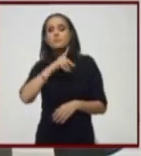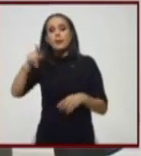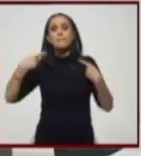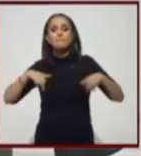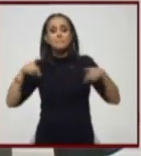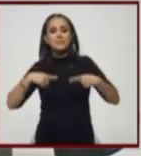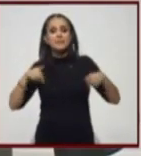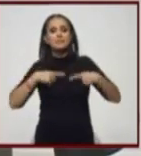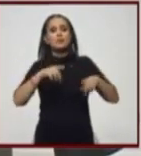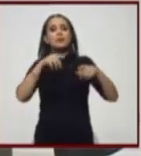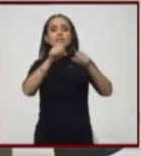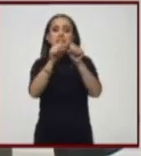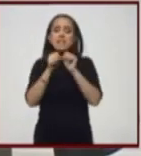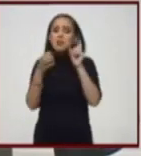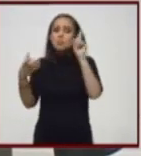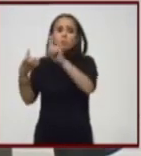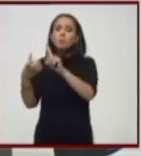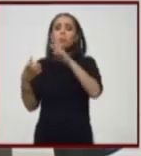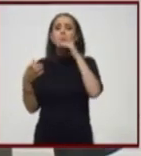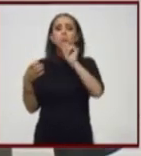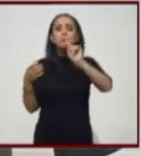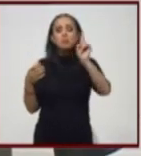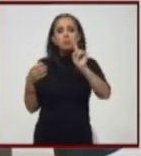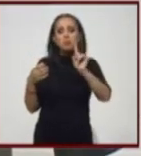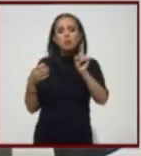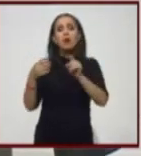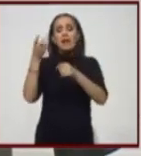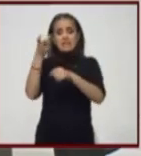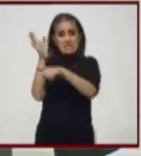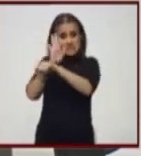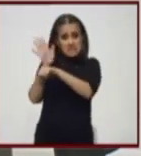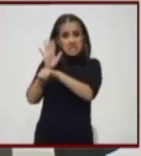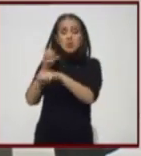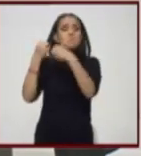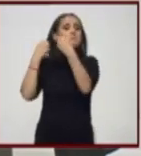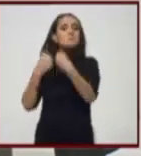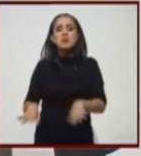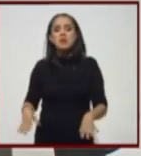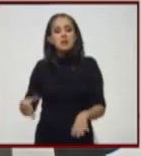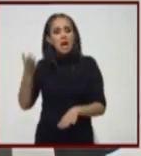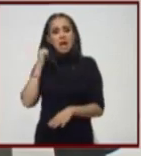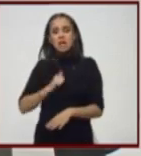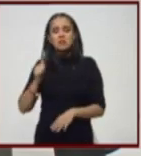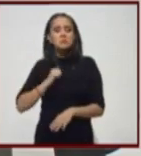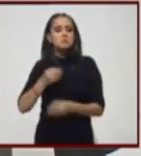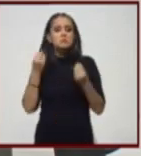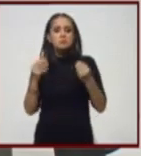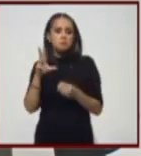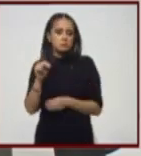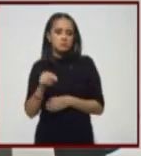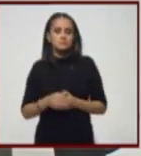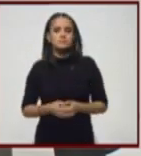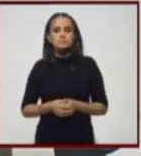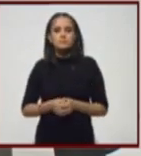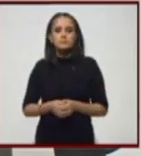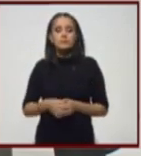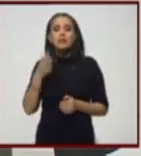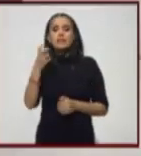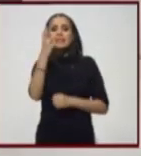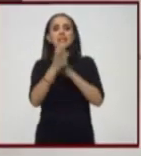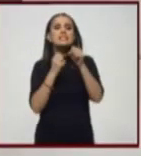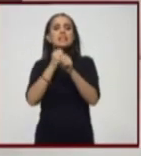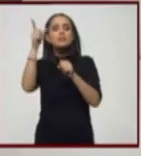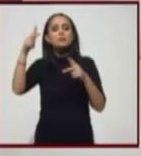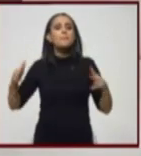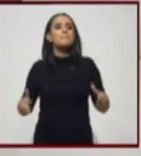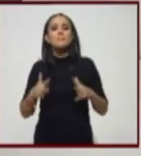de las salas el mercado cinematográfico se pierde totalmente deja de decir esos tres años en parís